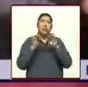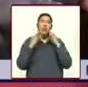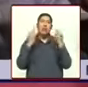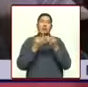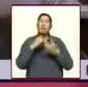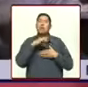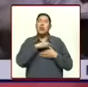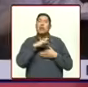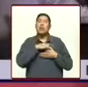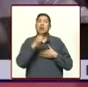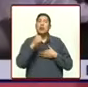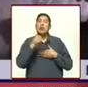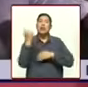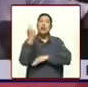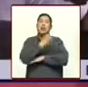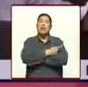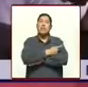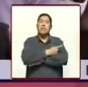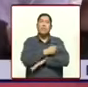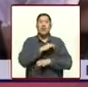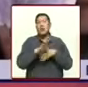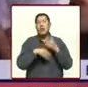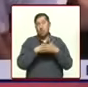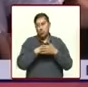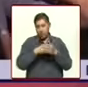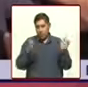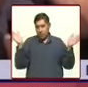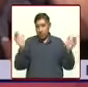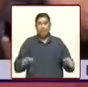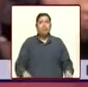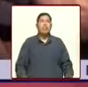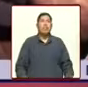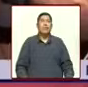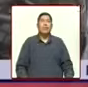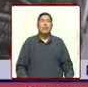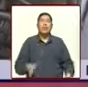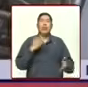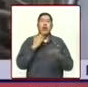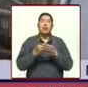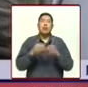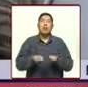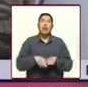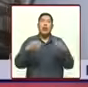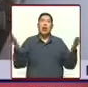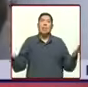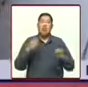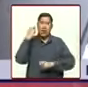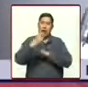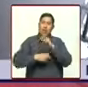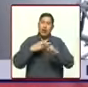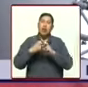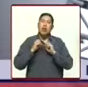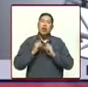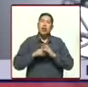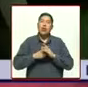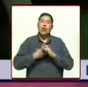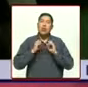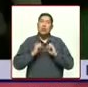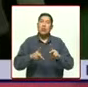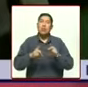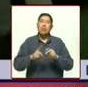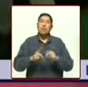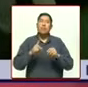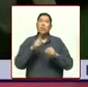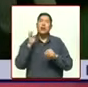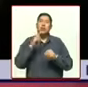poder aprovechar los 10 días, absolutamente todos los espacios de Expo Cruz. Bueno, aperturada la feria, que comiencen las oportunidades y bienvenidos